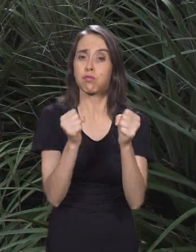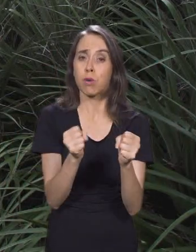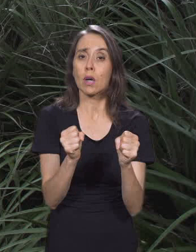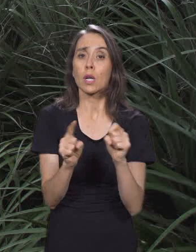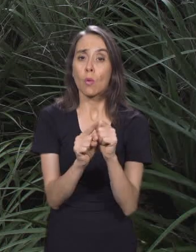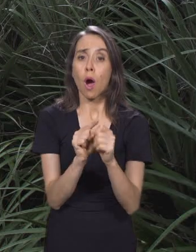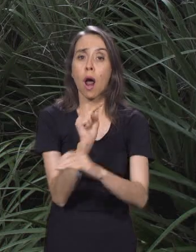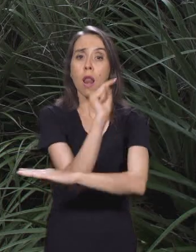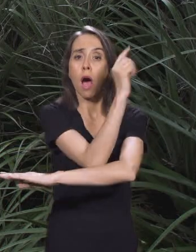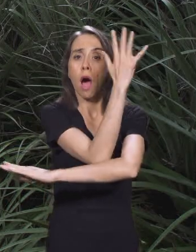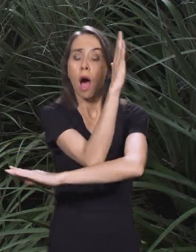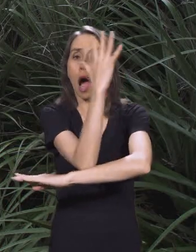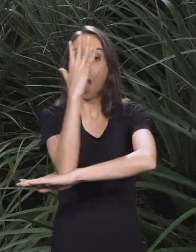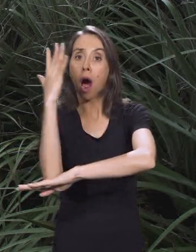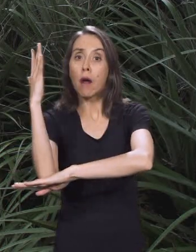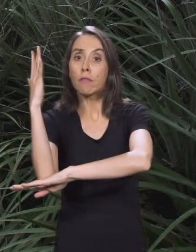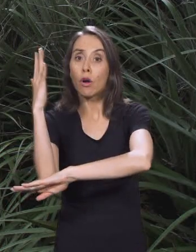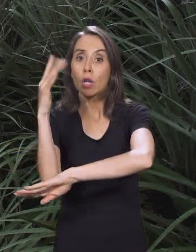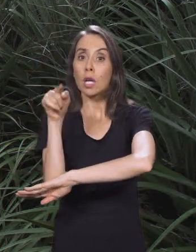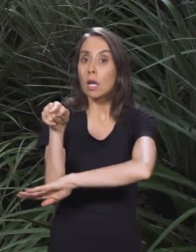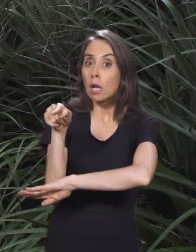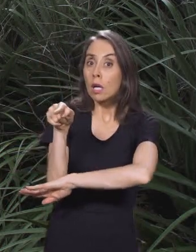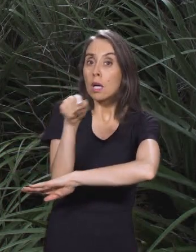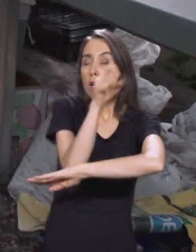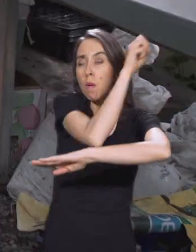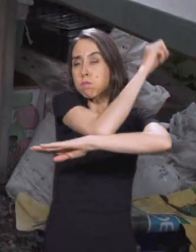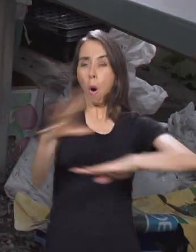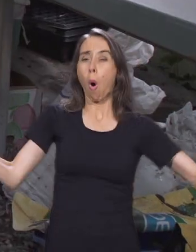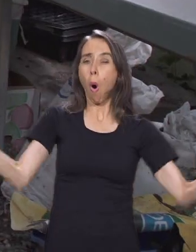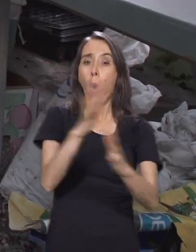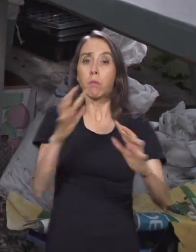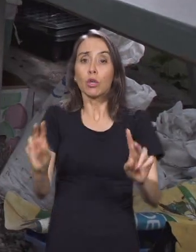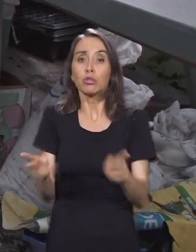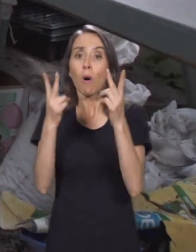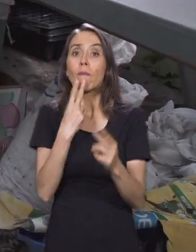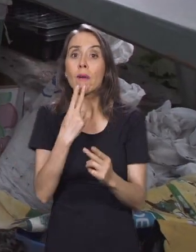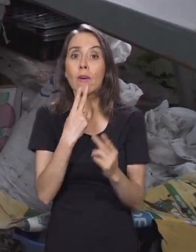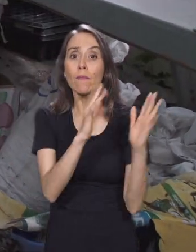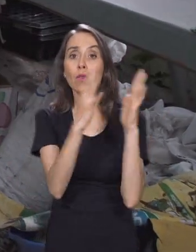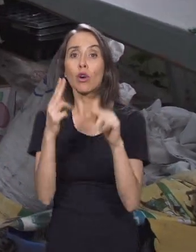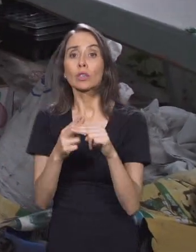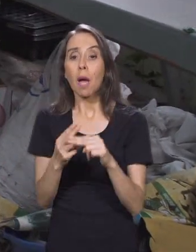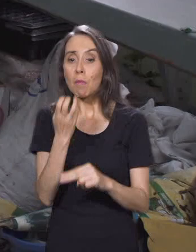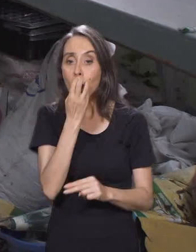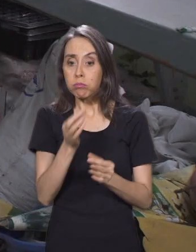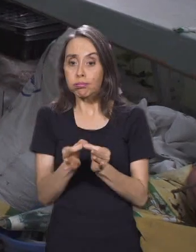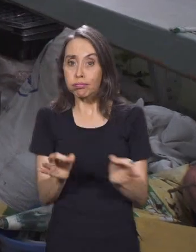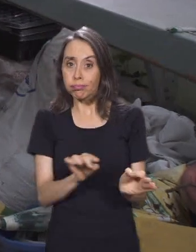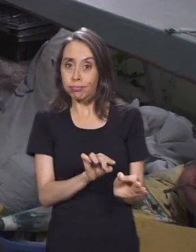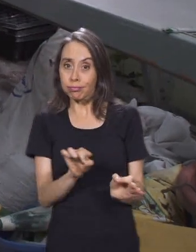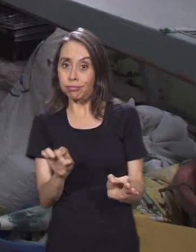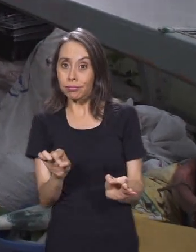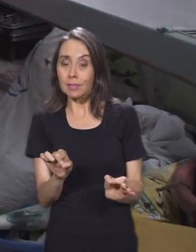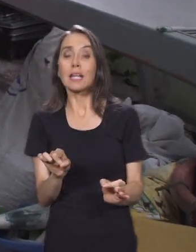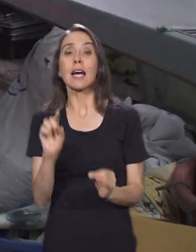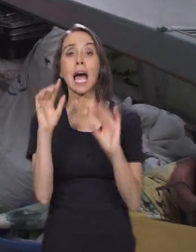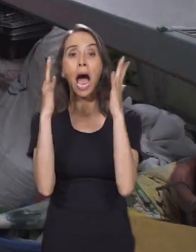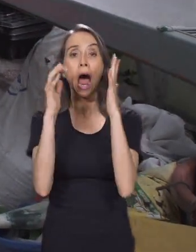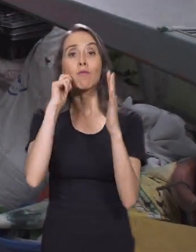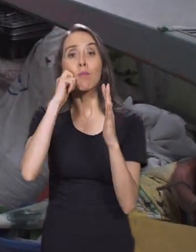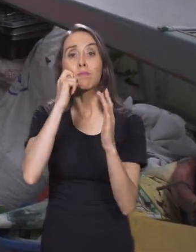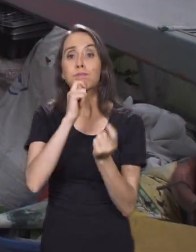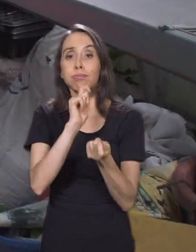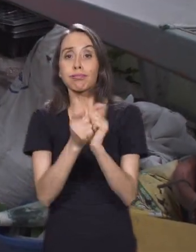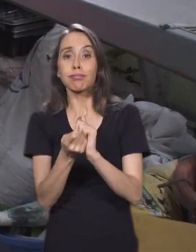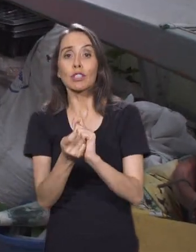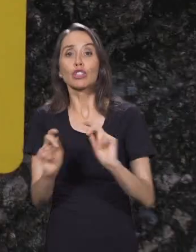destrucción, hubo un grupo de árboles que sobrevivió a ese ataque atómico. Los japoneses le llaman Ibakujumoku, árbol sobreviviente.